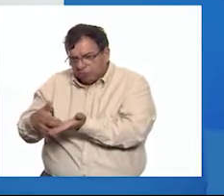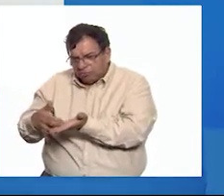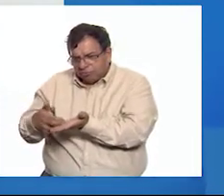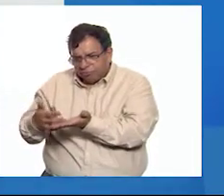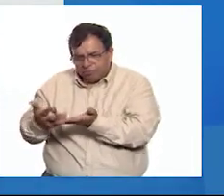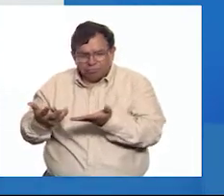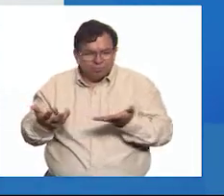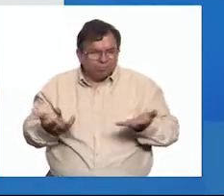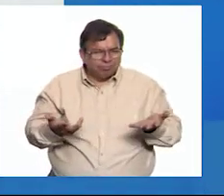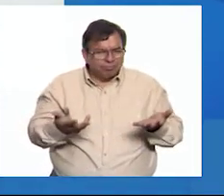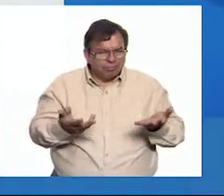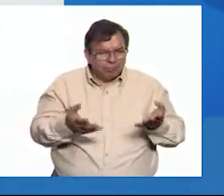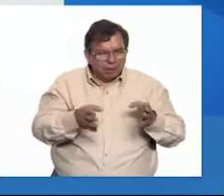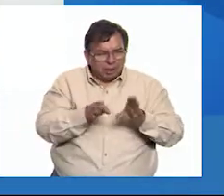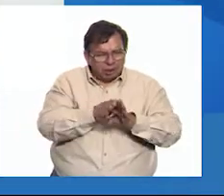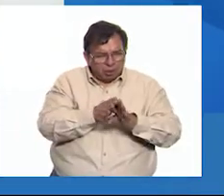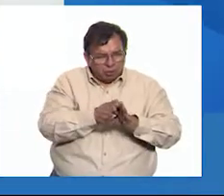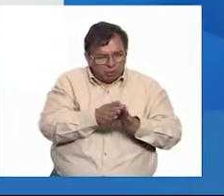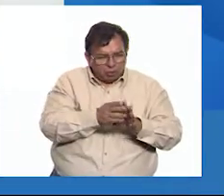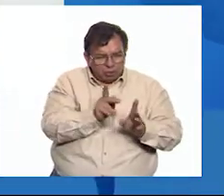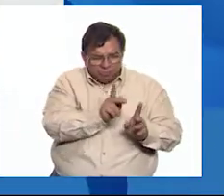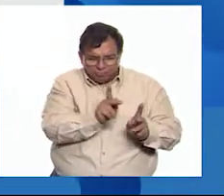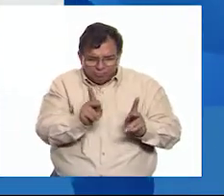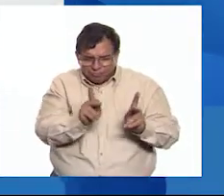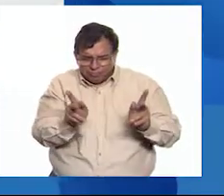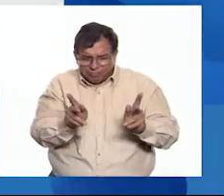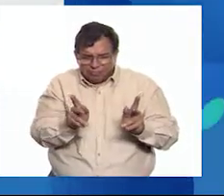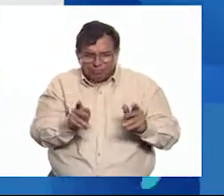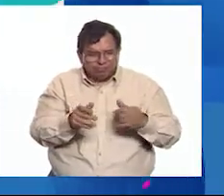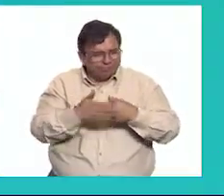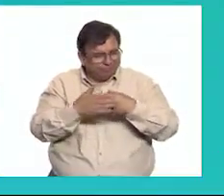rosa, que guardan una relación entre sí.